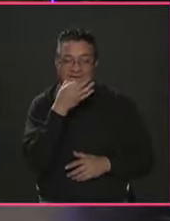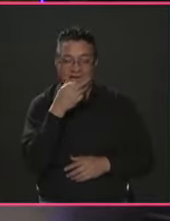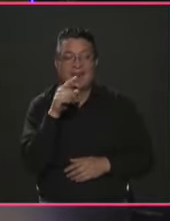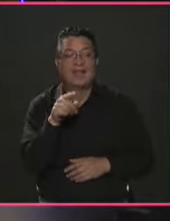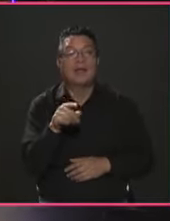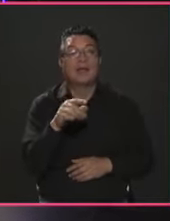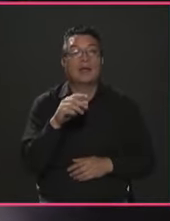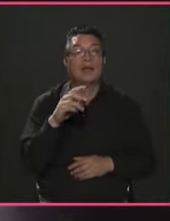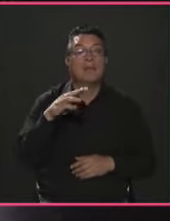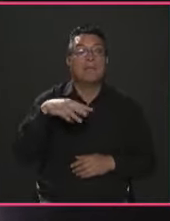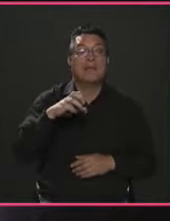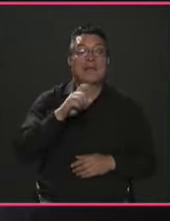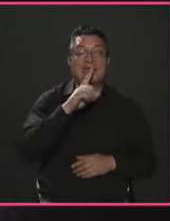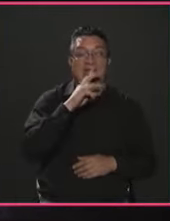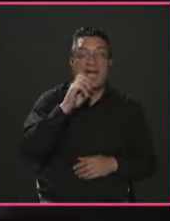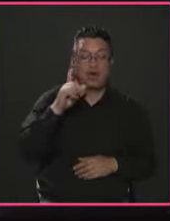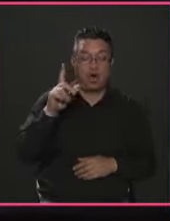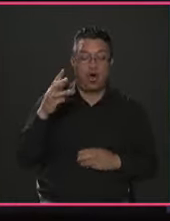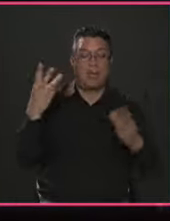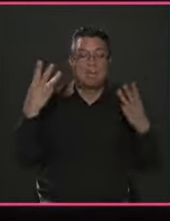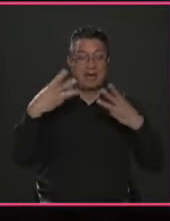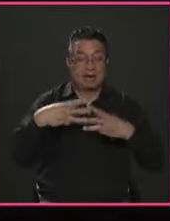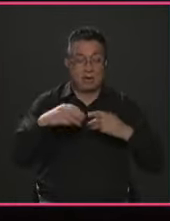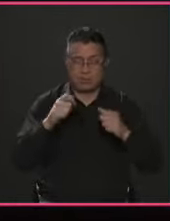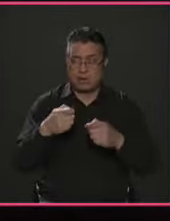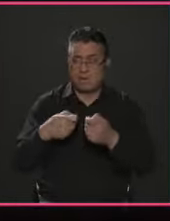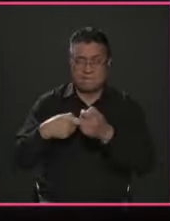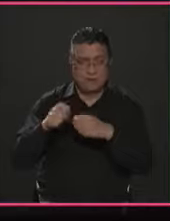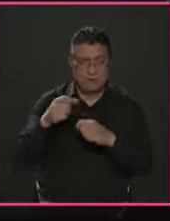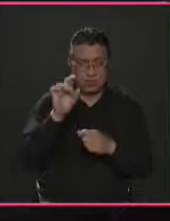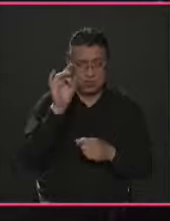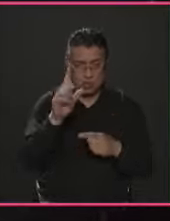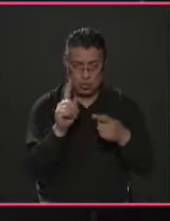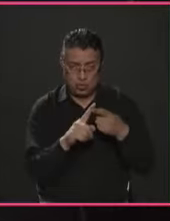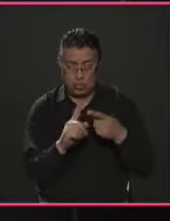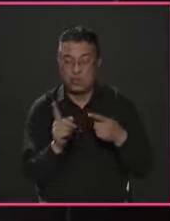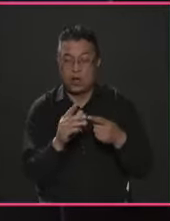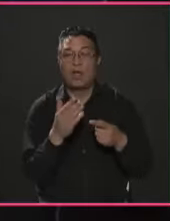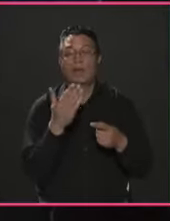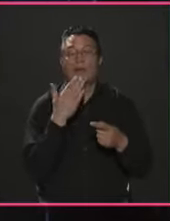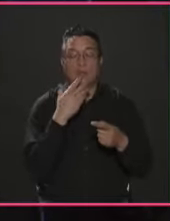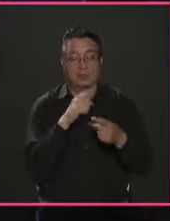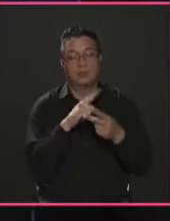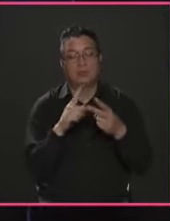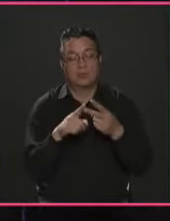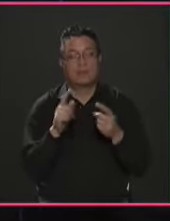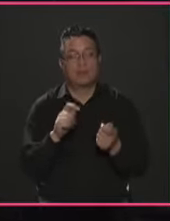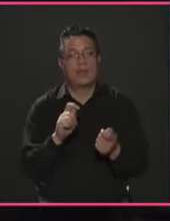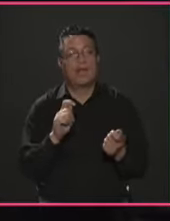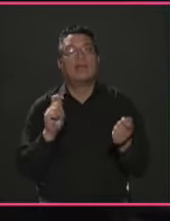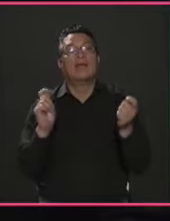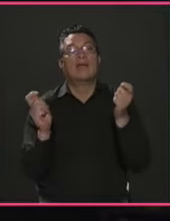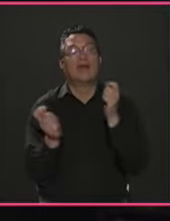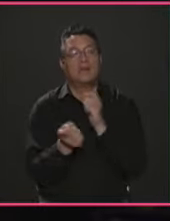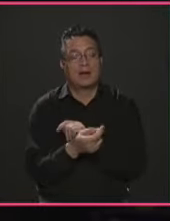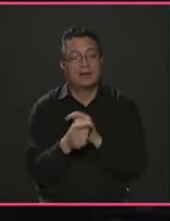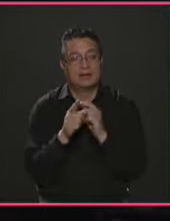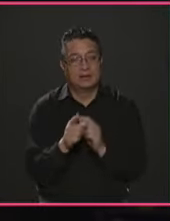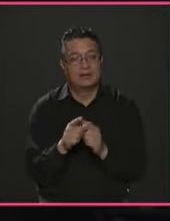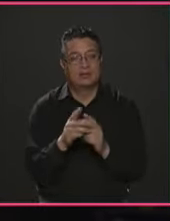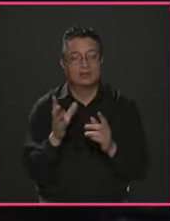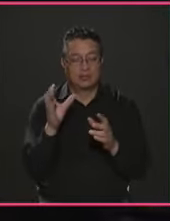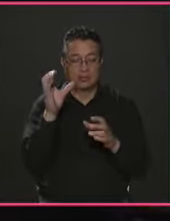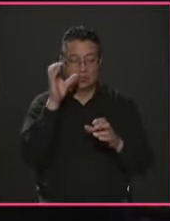Magallanes no solo es una oportunidad de exportación sino también es una oportunidad de transformar esto en un